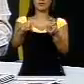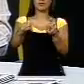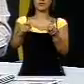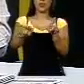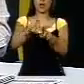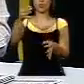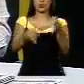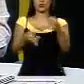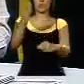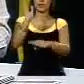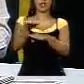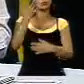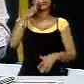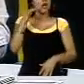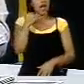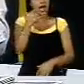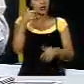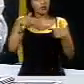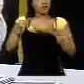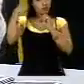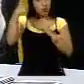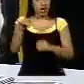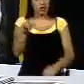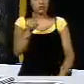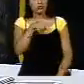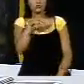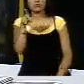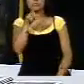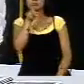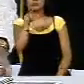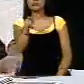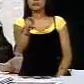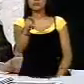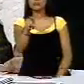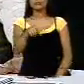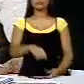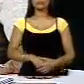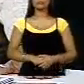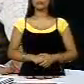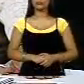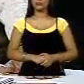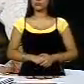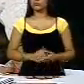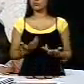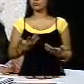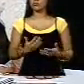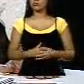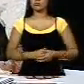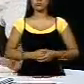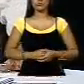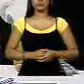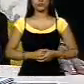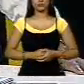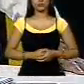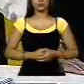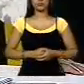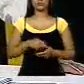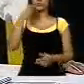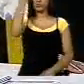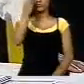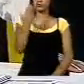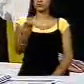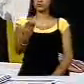plomo. Iris es una revolucionaria que se pone siempre a la altura de las circunstancias. Estoy convencido de que el papel que va a cumplir